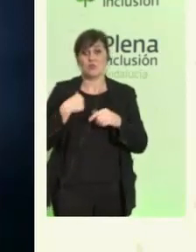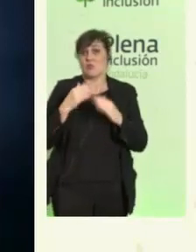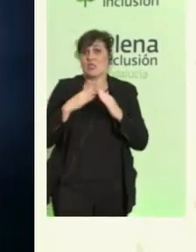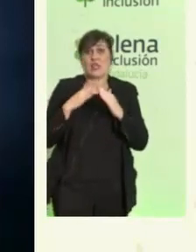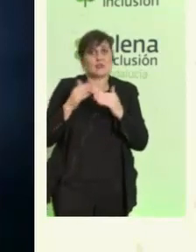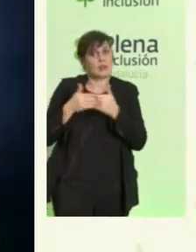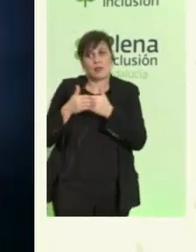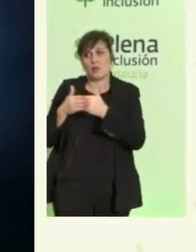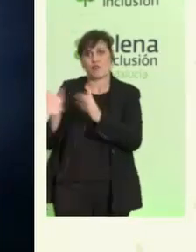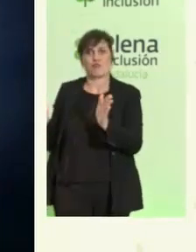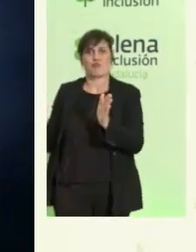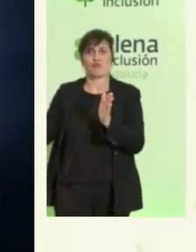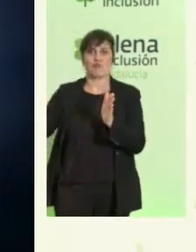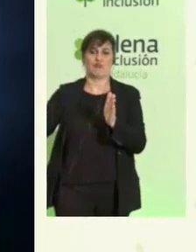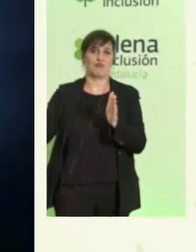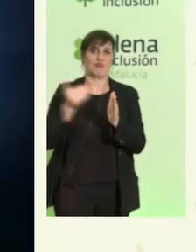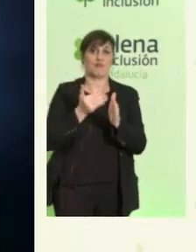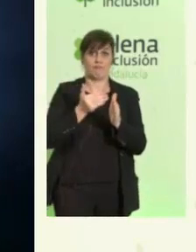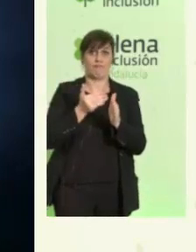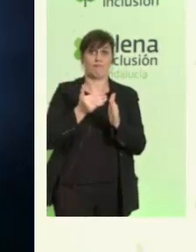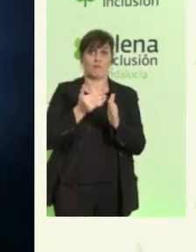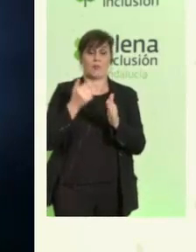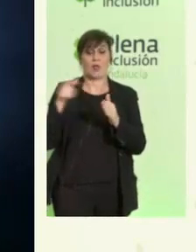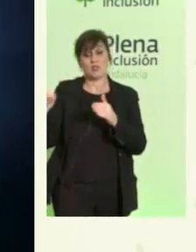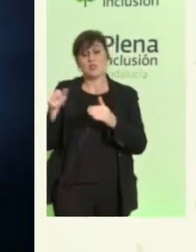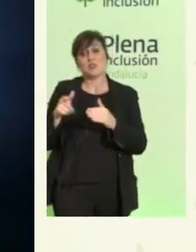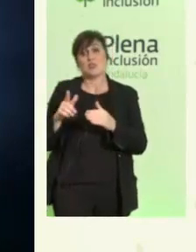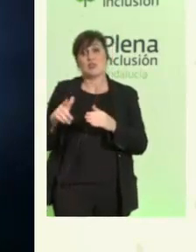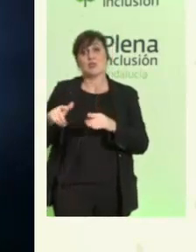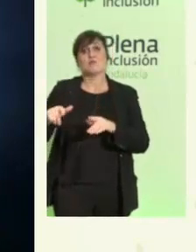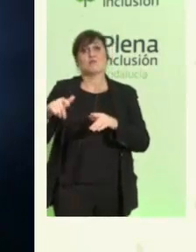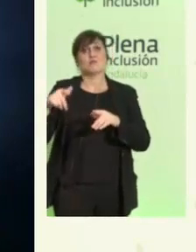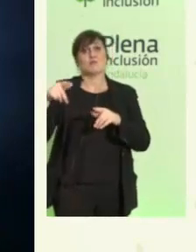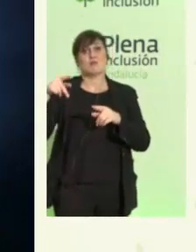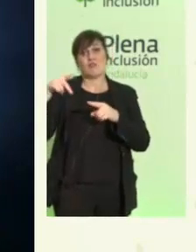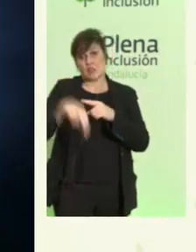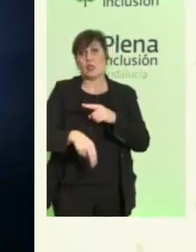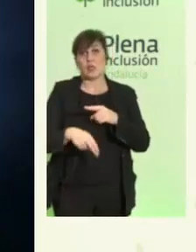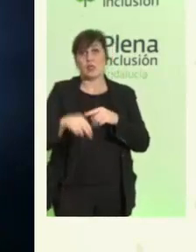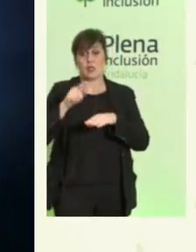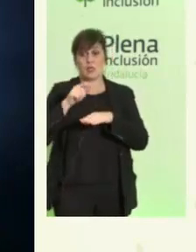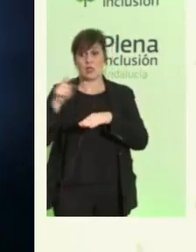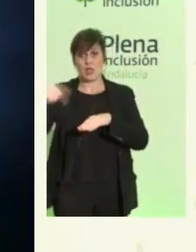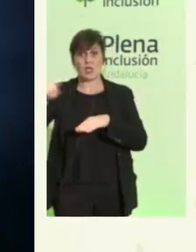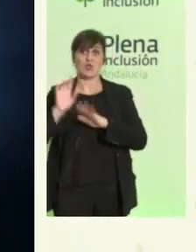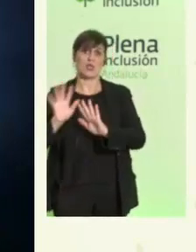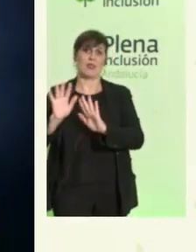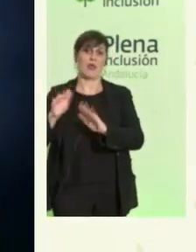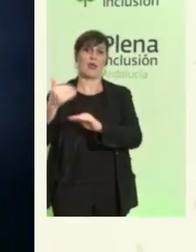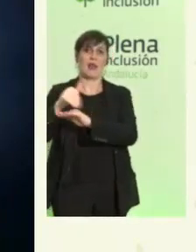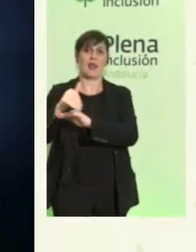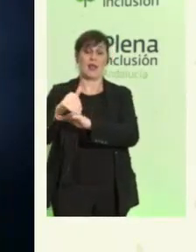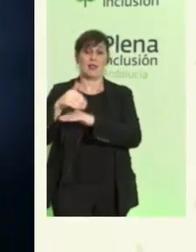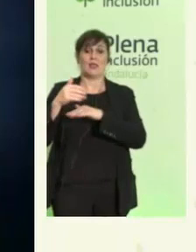casa y con ello impedí que viviese en las calles. Y ahí es cuando he hecho algo. Ese es el momento en mi vida